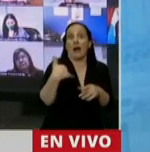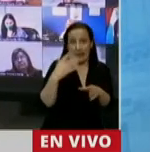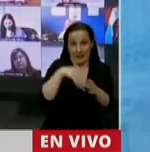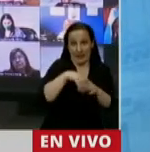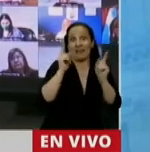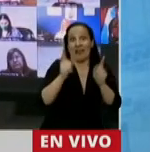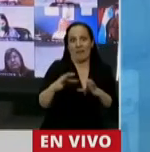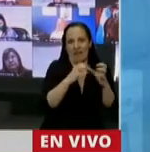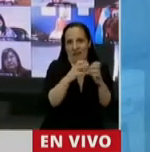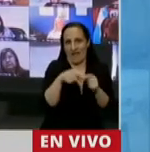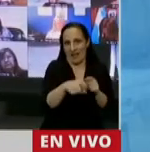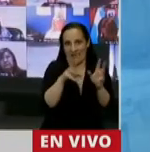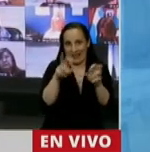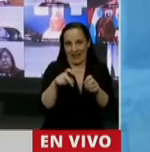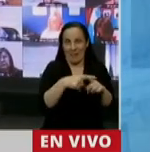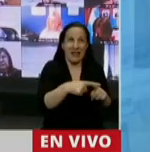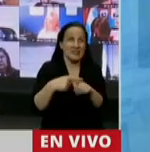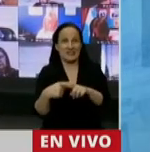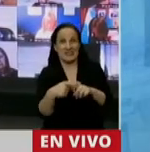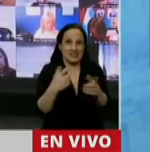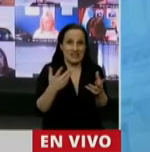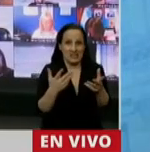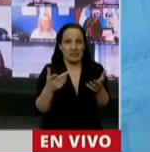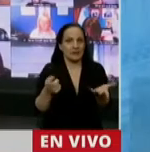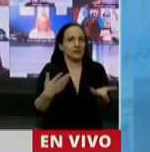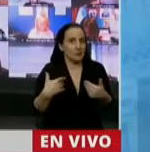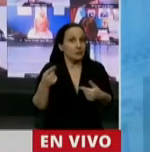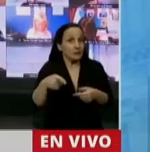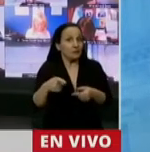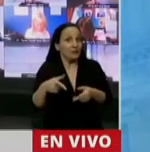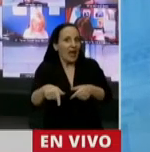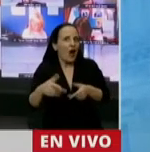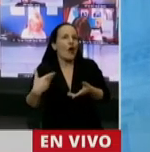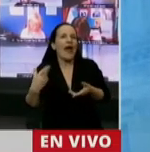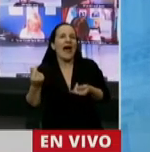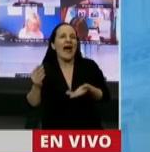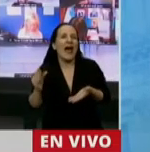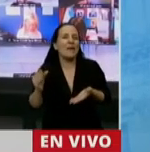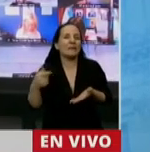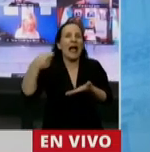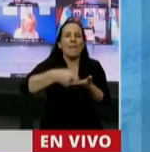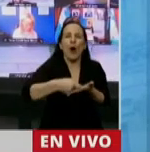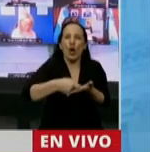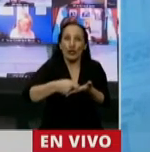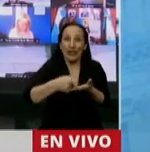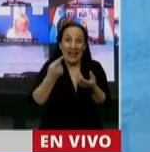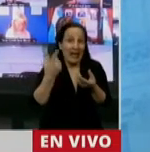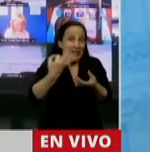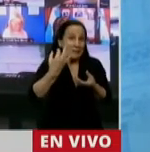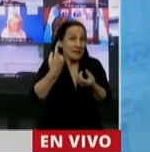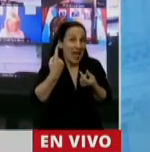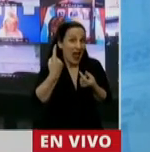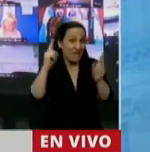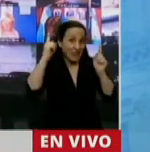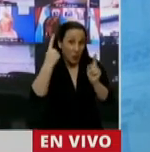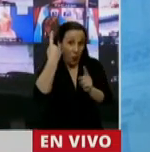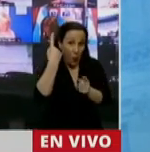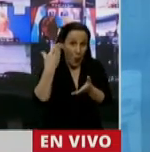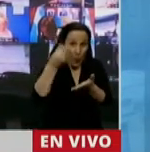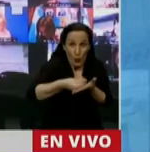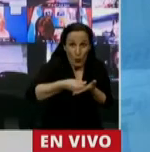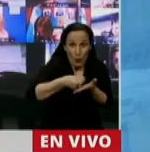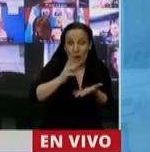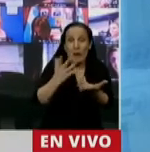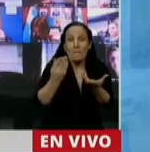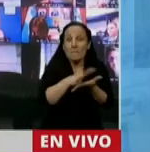voy a adelantar algo. Diciembre no me viene muy liviano en la agenda porque es el 5º aniversario del Acuerdo de París en